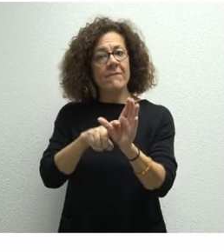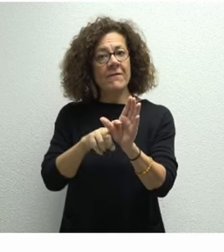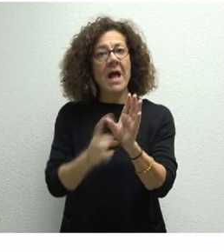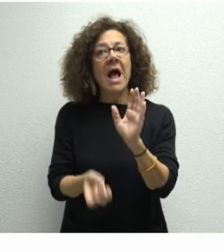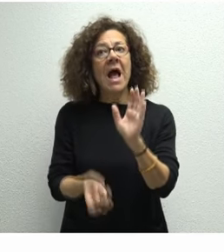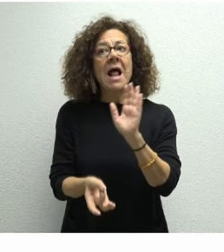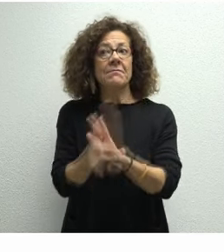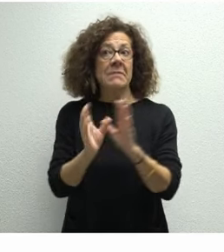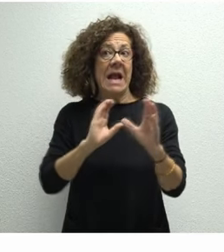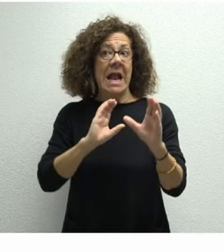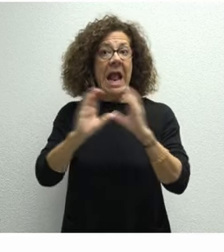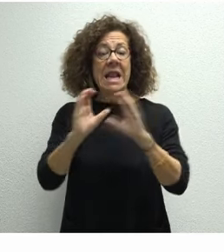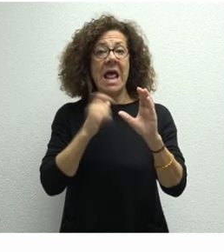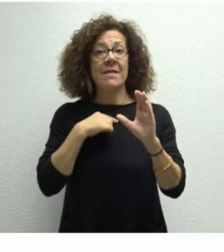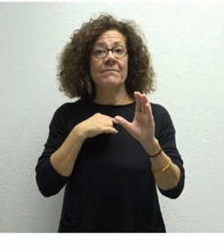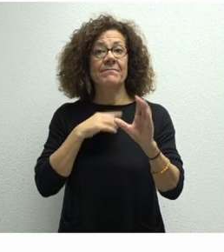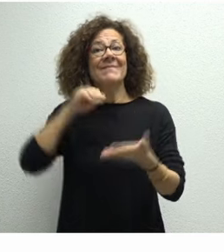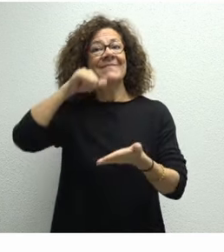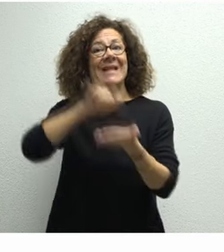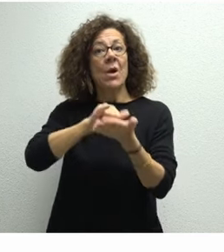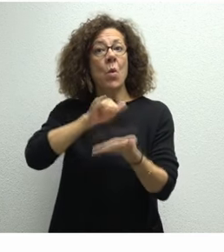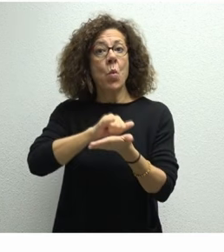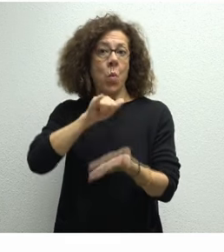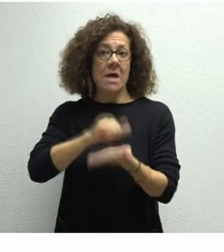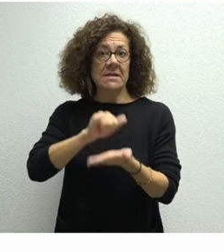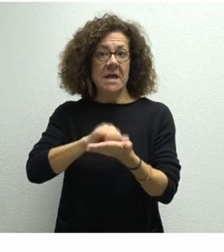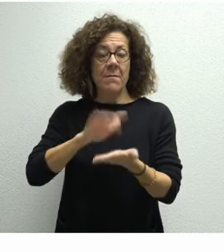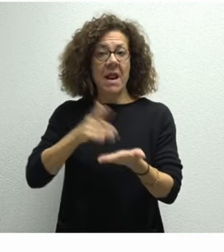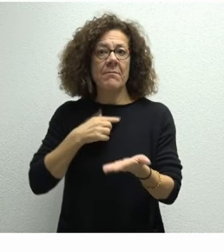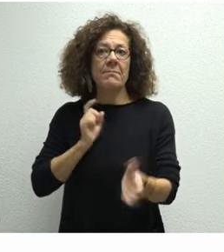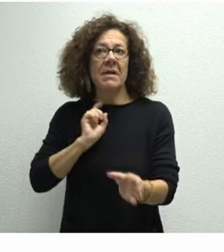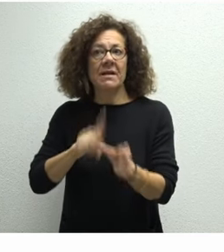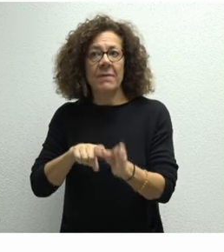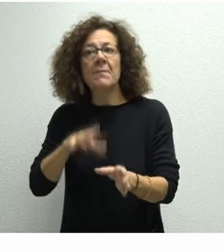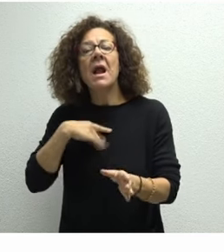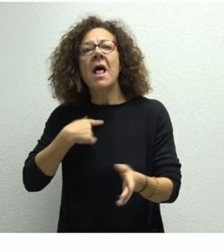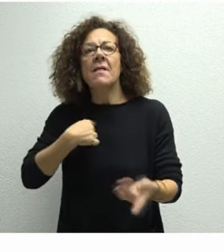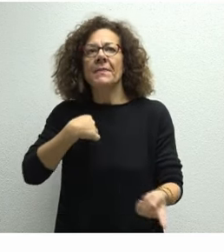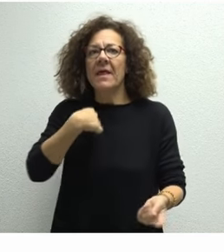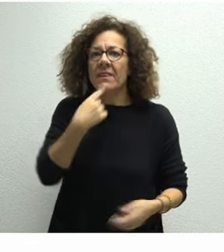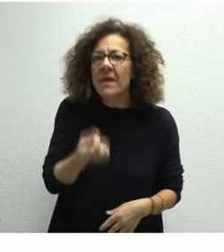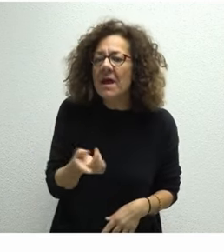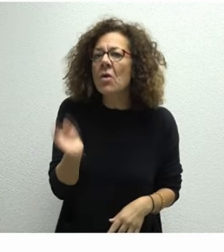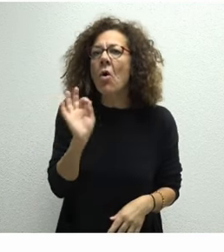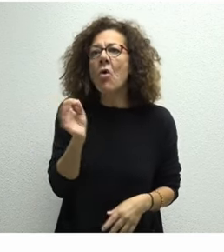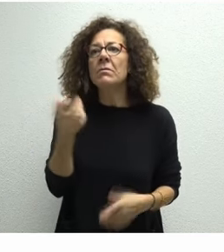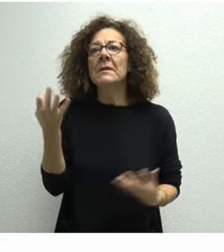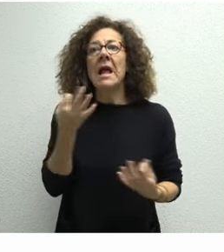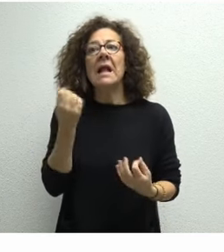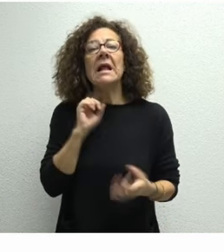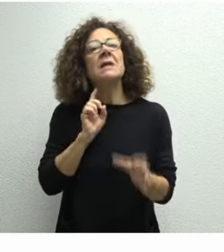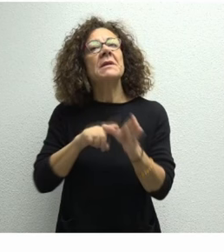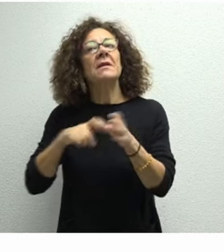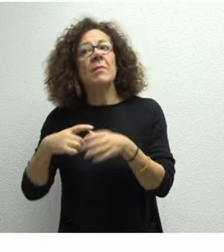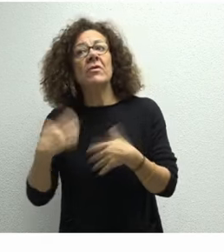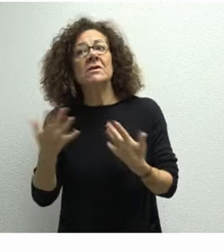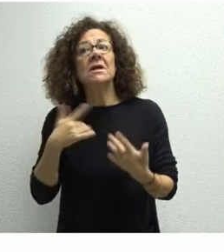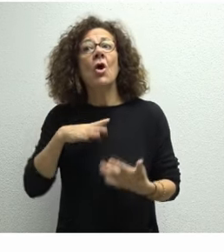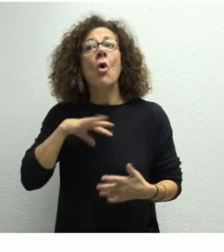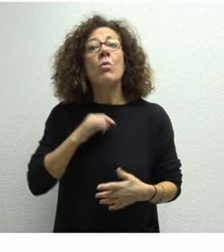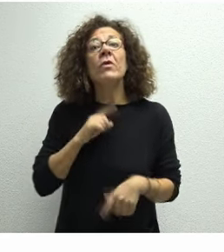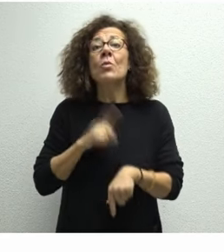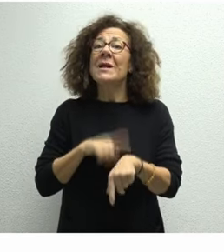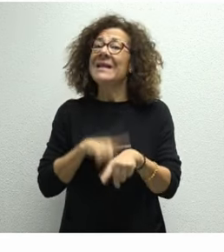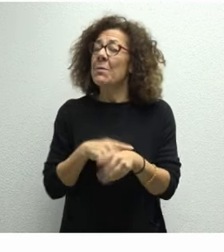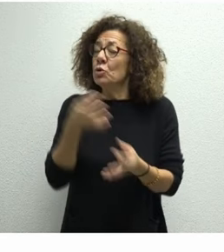generado en en WhatsApp para la jornada vale para que podáis comentar lo que lo que os va pareciendo en las intervenciones y como a lo mejor vamos un poco